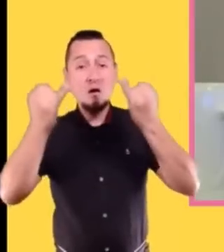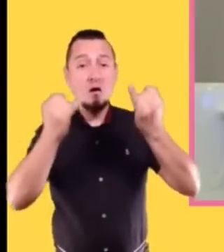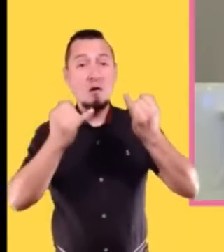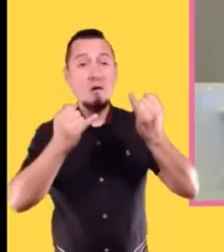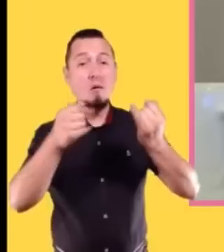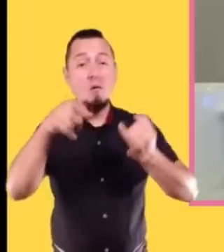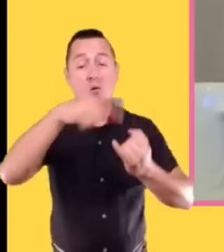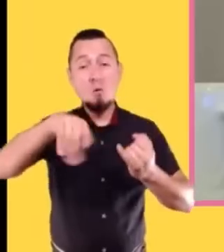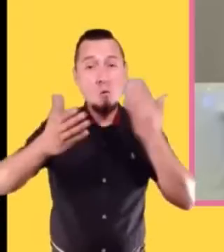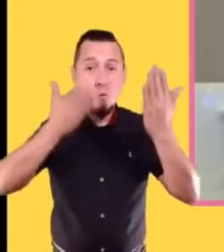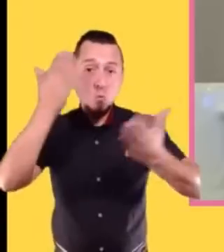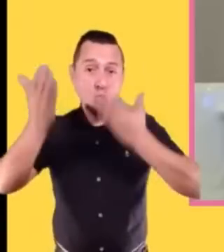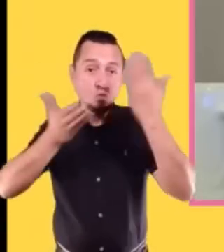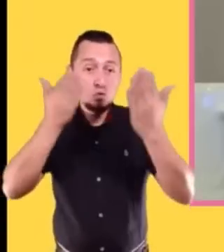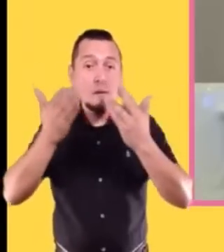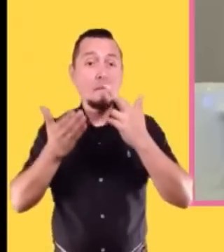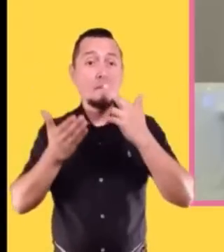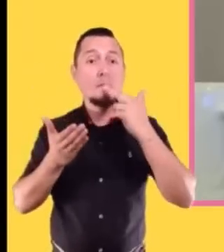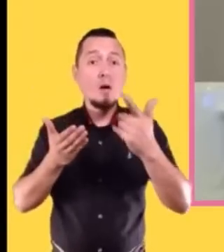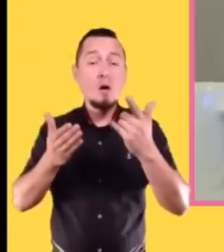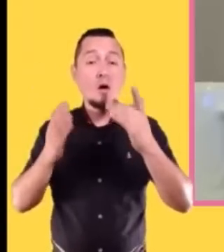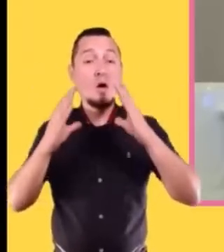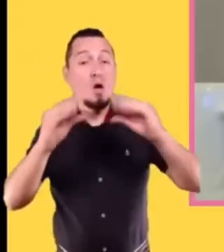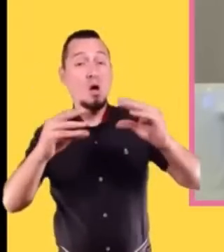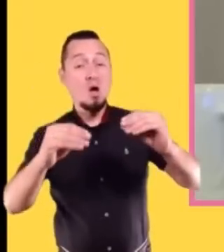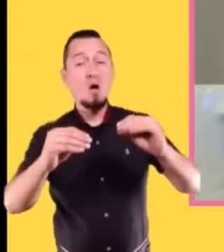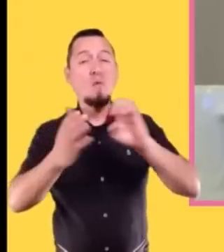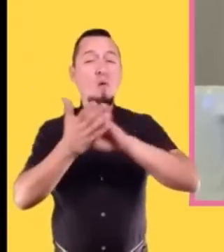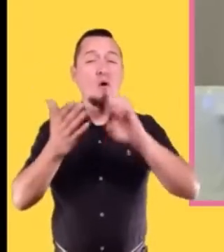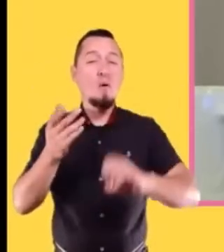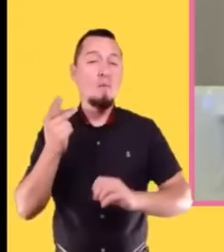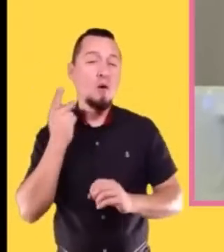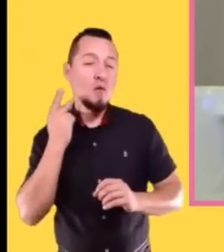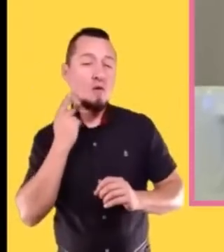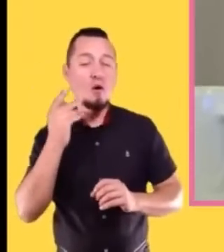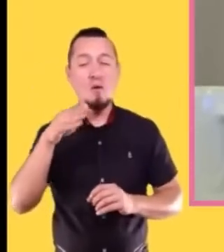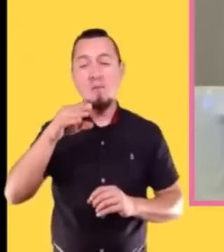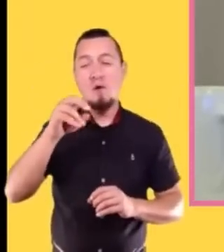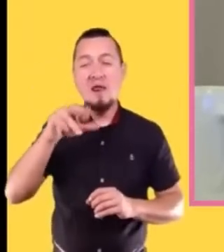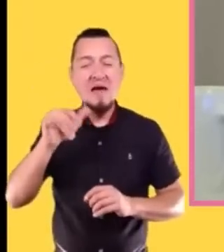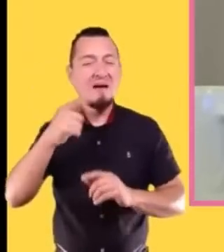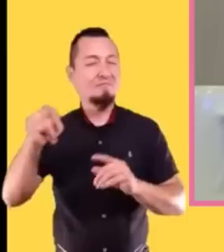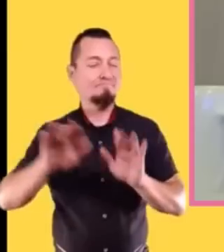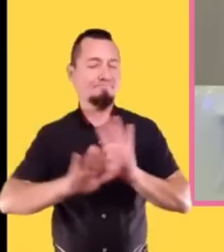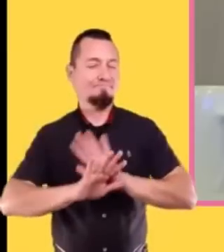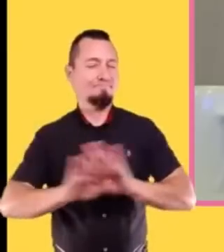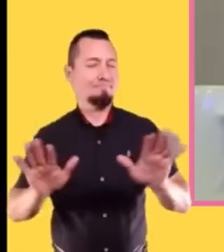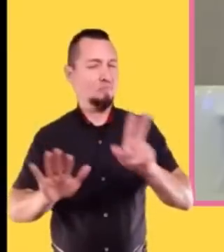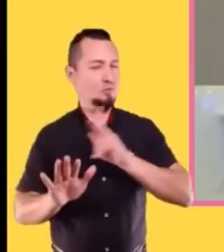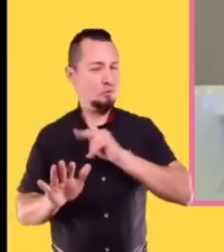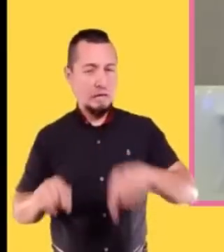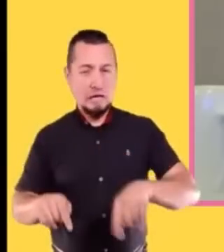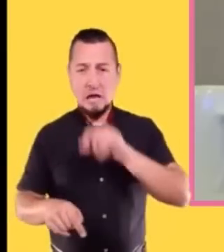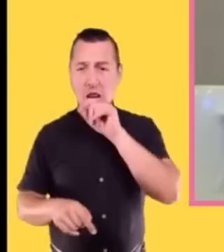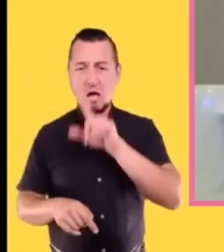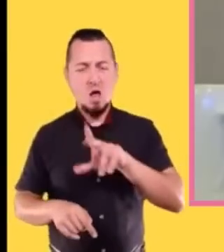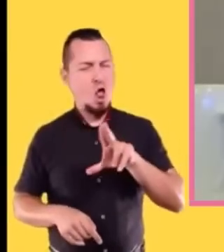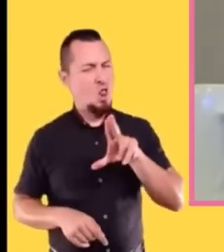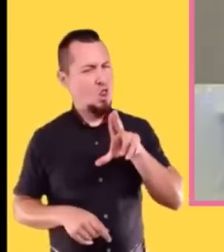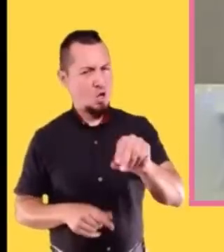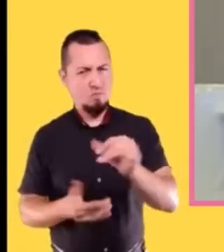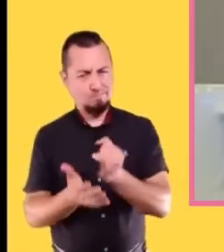estudiantes. Así de claro. Le voy a pedir al secretario de Educación que en este punto en específico nos explique cómo lo vamos a